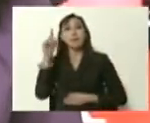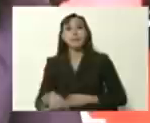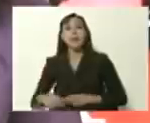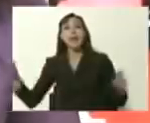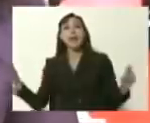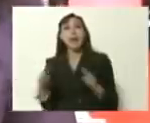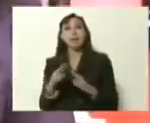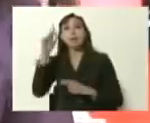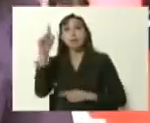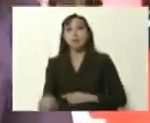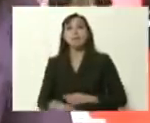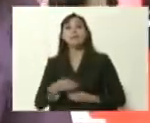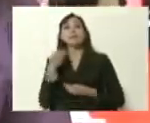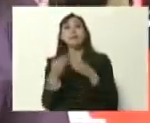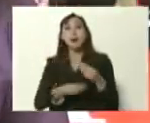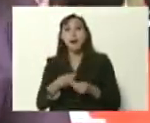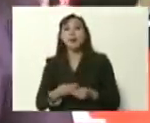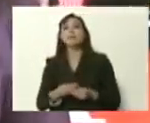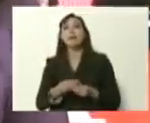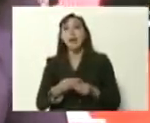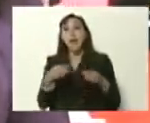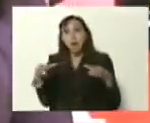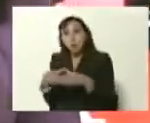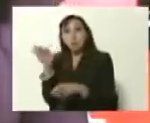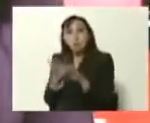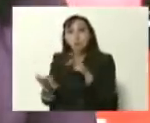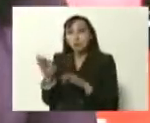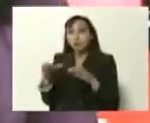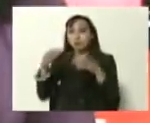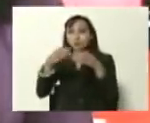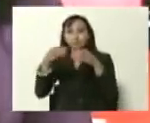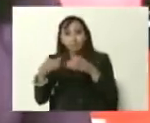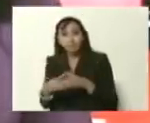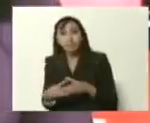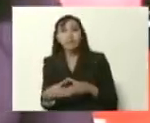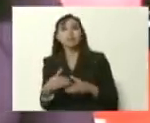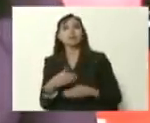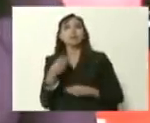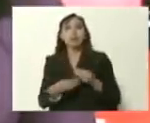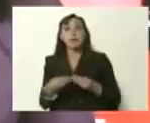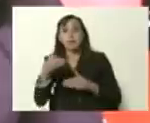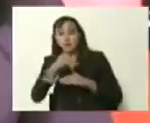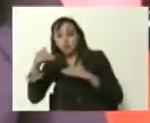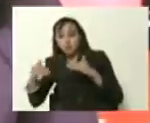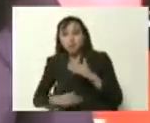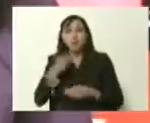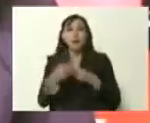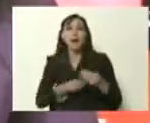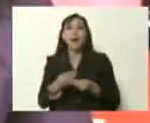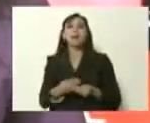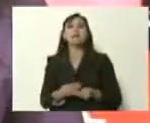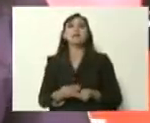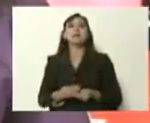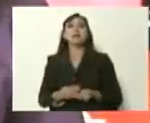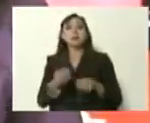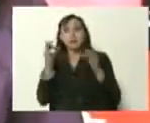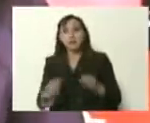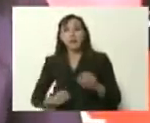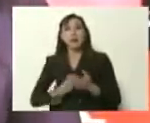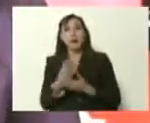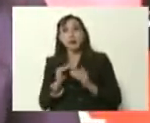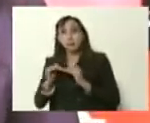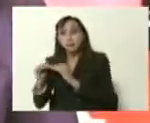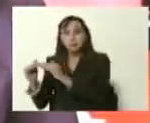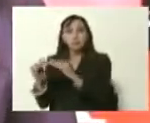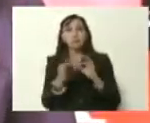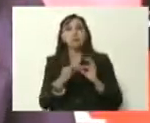que además se ha creado una subcomisión de esta comisión especial que estará dedicada a concretar, a unificar